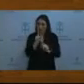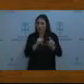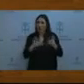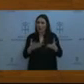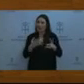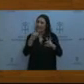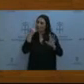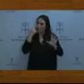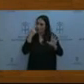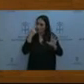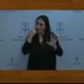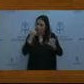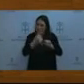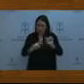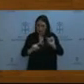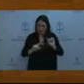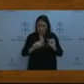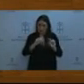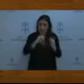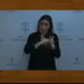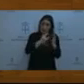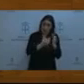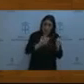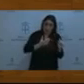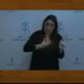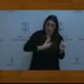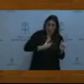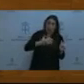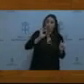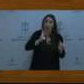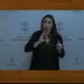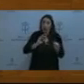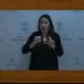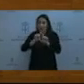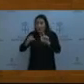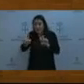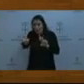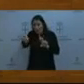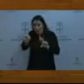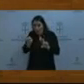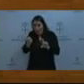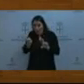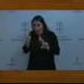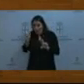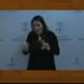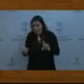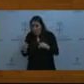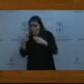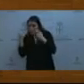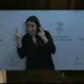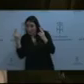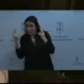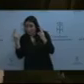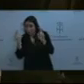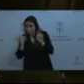local y otra cosa es que el empleador sea una administración pública, que no son dos cosas que sean sinónimos, ¿eh? Bien, porque a veces